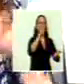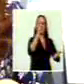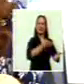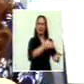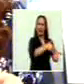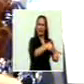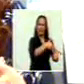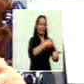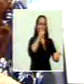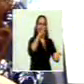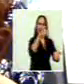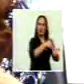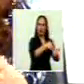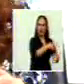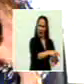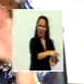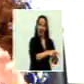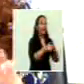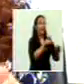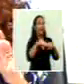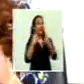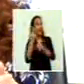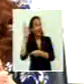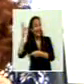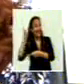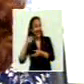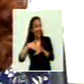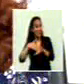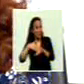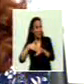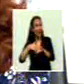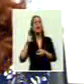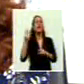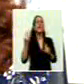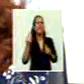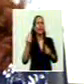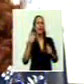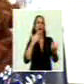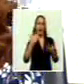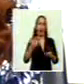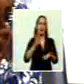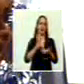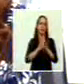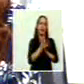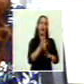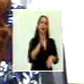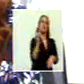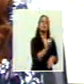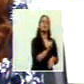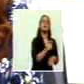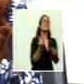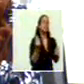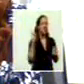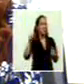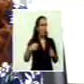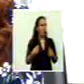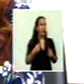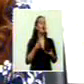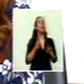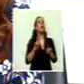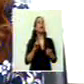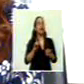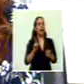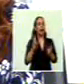30 millones precisamente provinieron de un crédito que se hizo con esta política pública, que fue la de